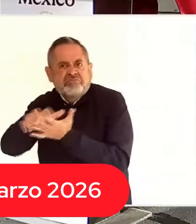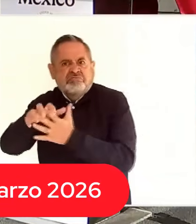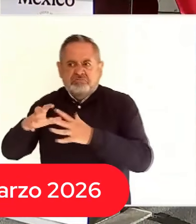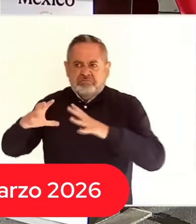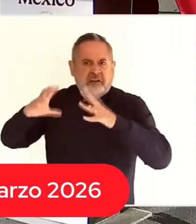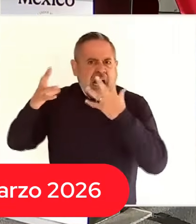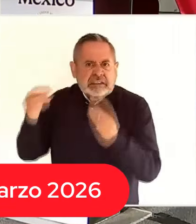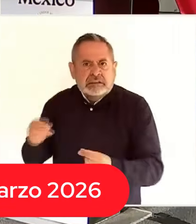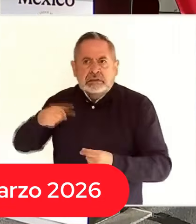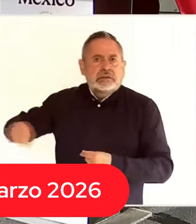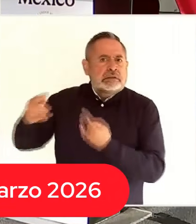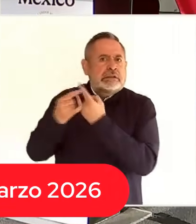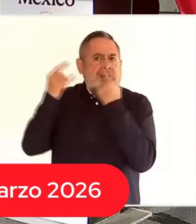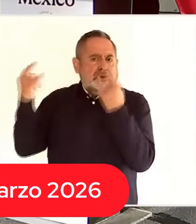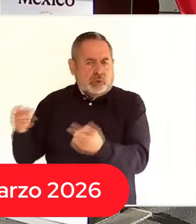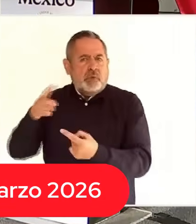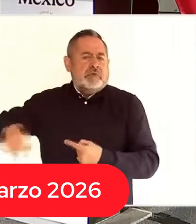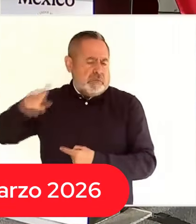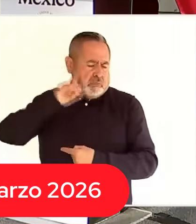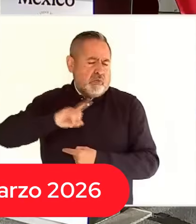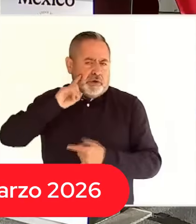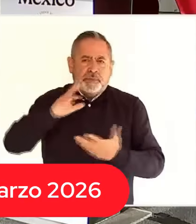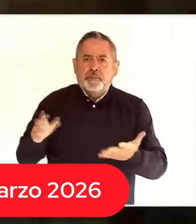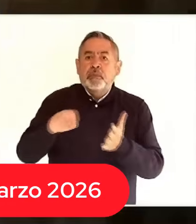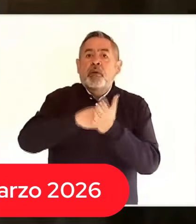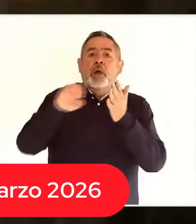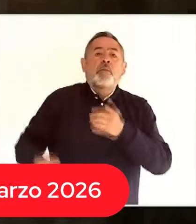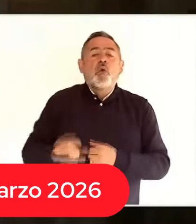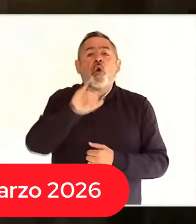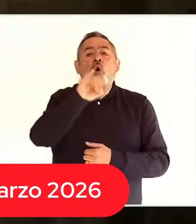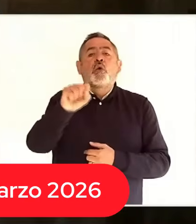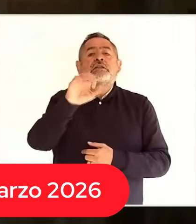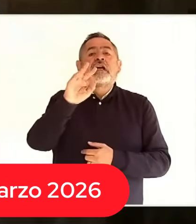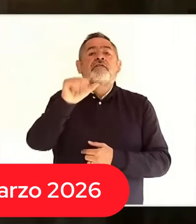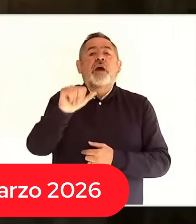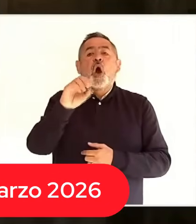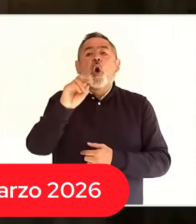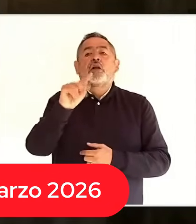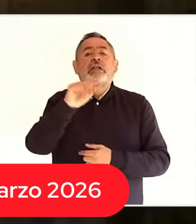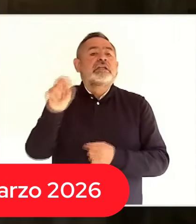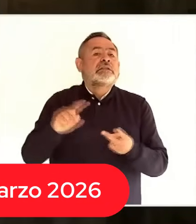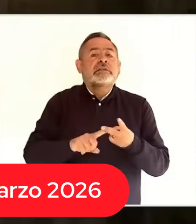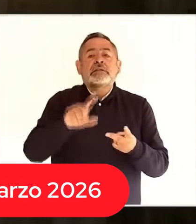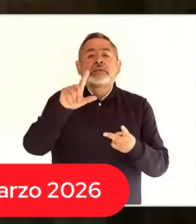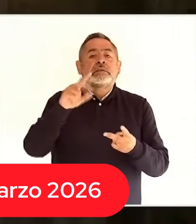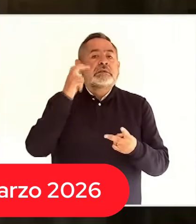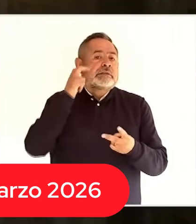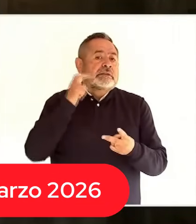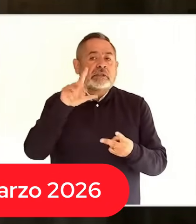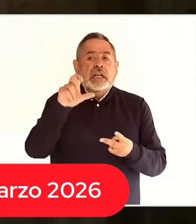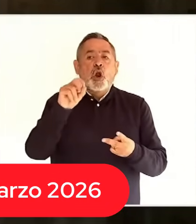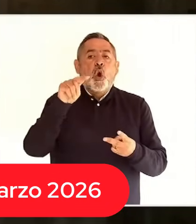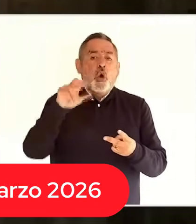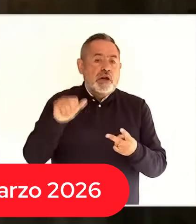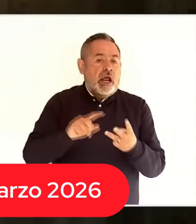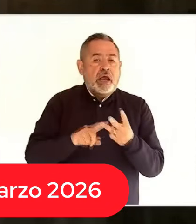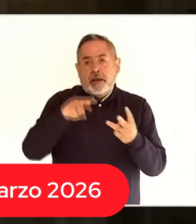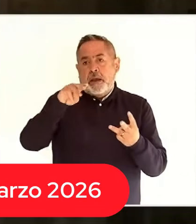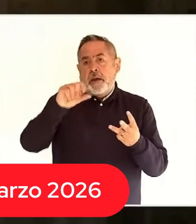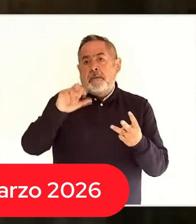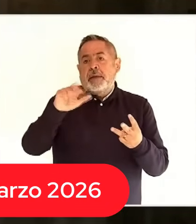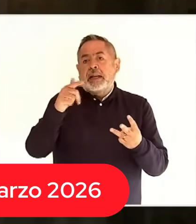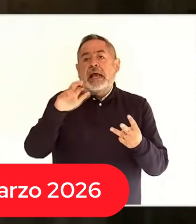procesos históricos. Casos como el de Josefa Ortiz, Leona Vicario y Margarita